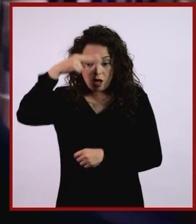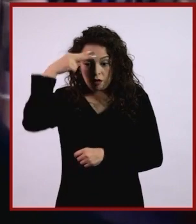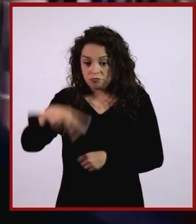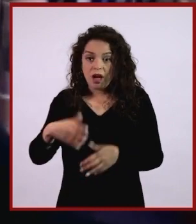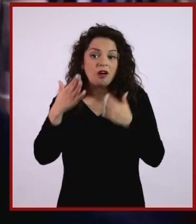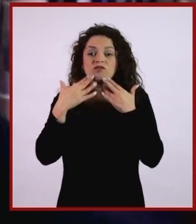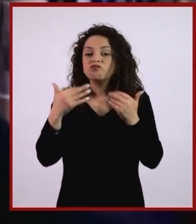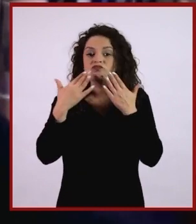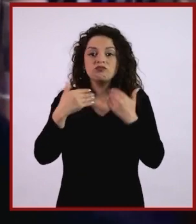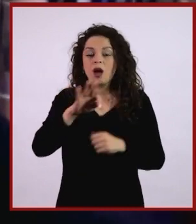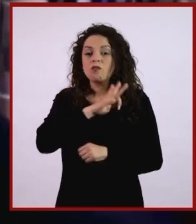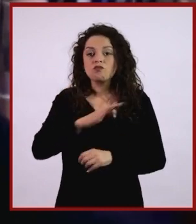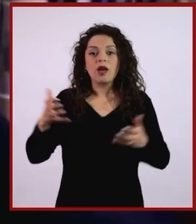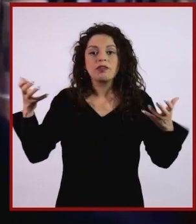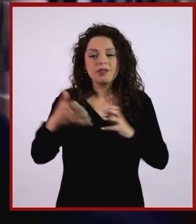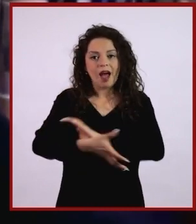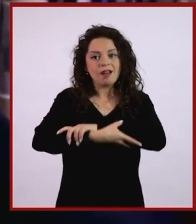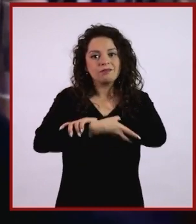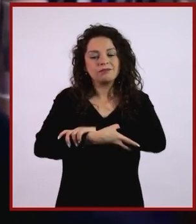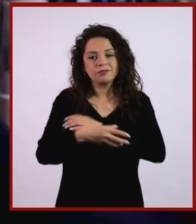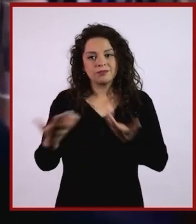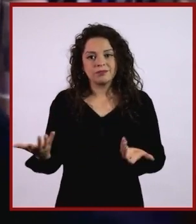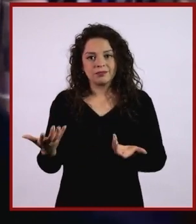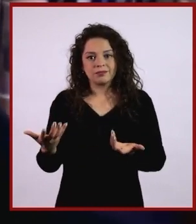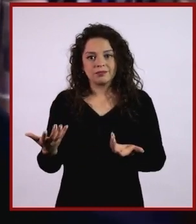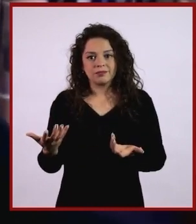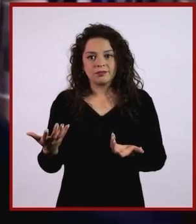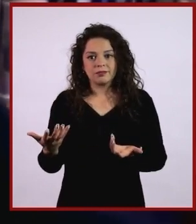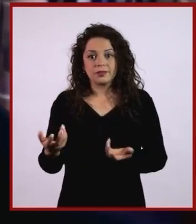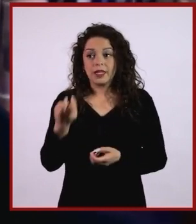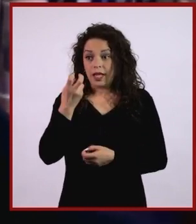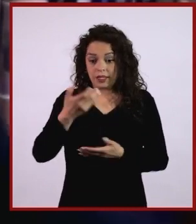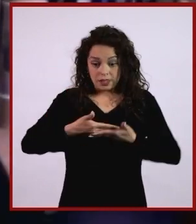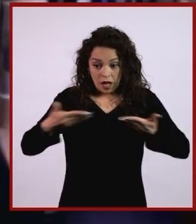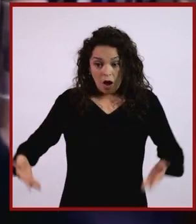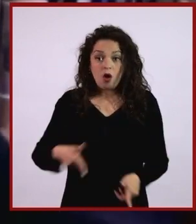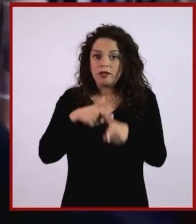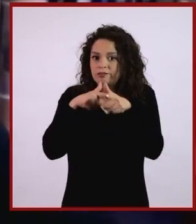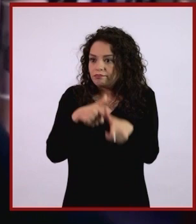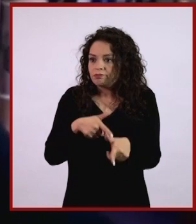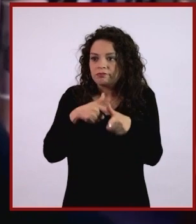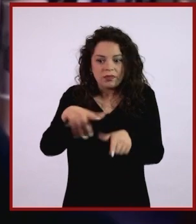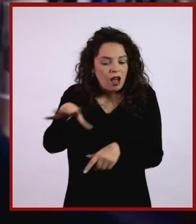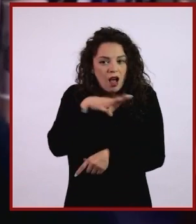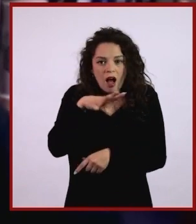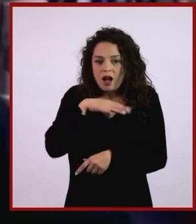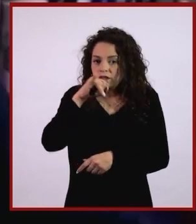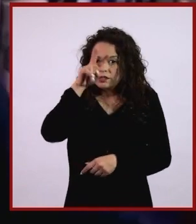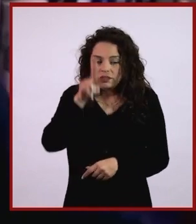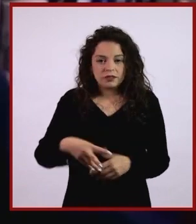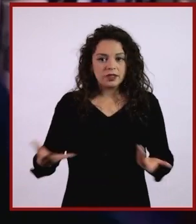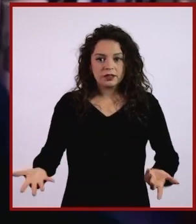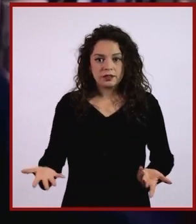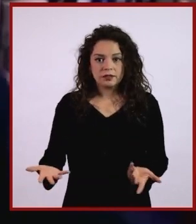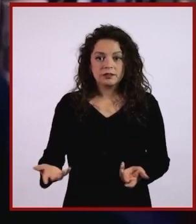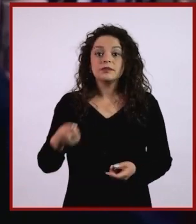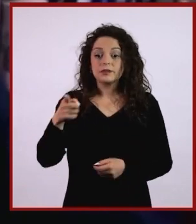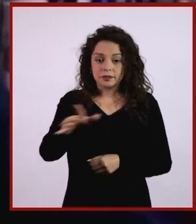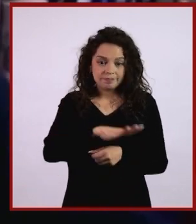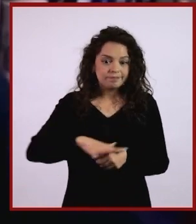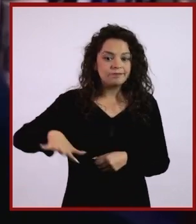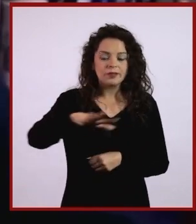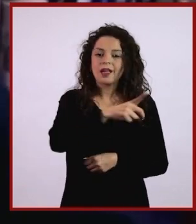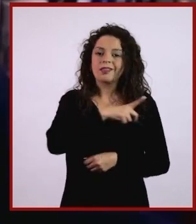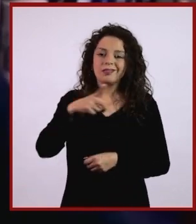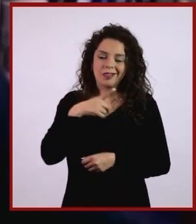las herramientas para construir esa cohesión social. El Estado mexicano que existía entonces y que sigue existiendo ahora, ¿no? Creo que ahí sí la sociedad